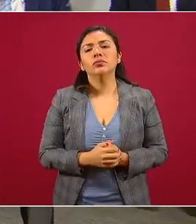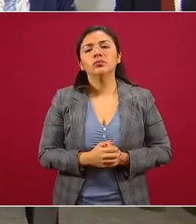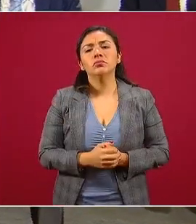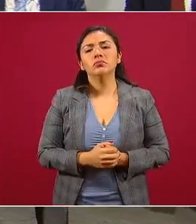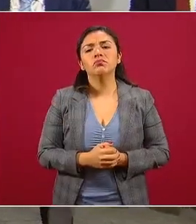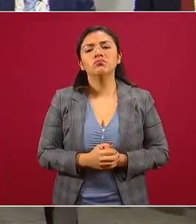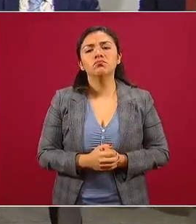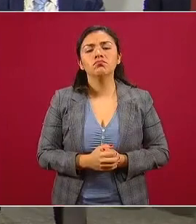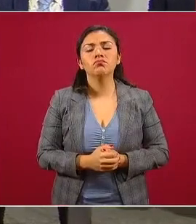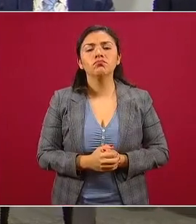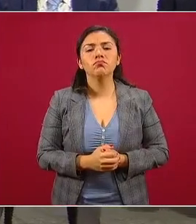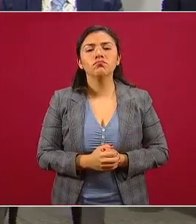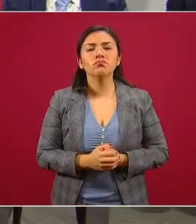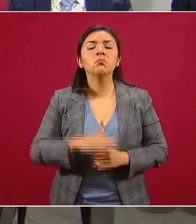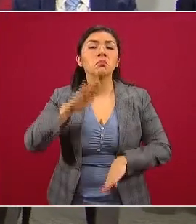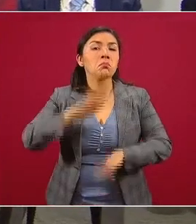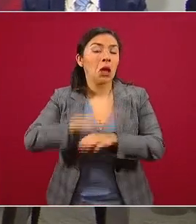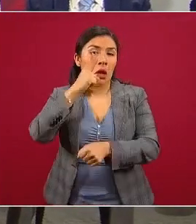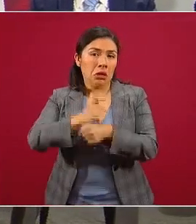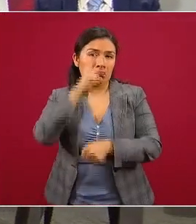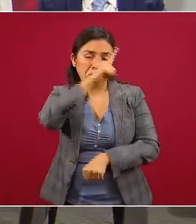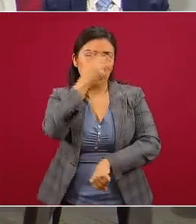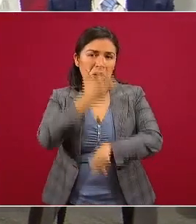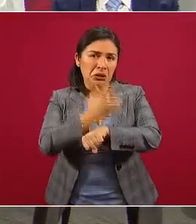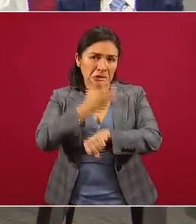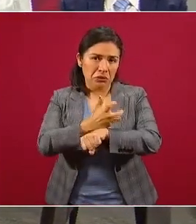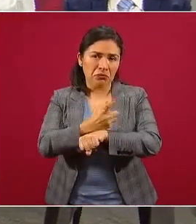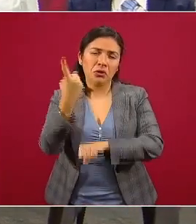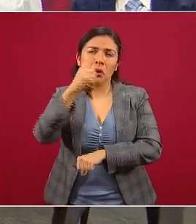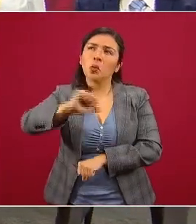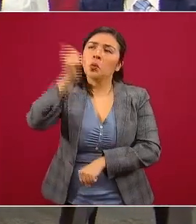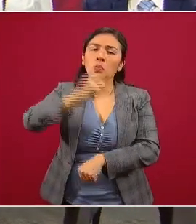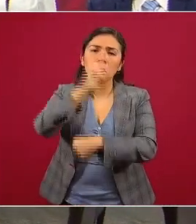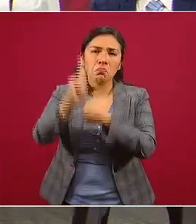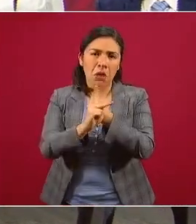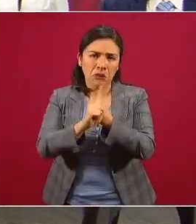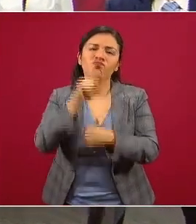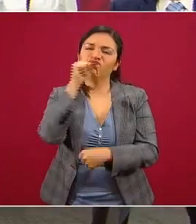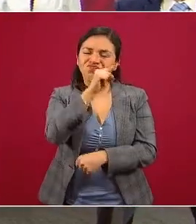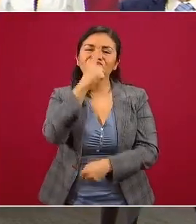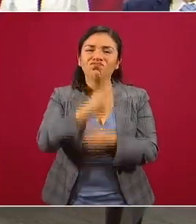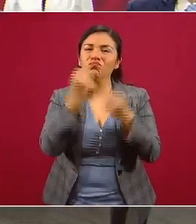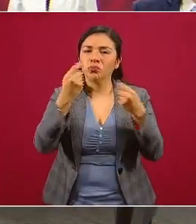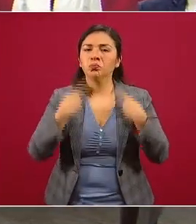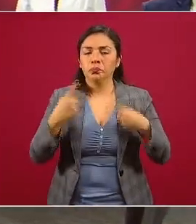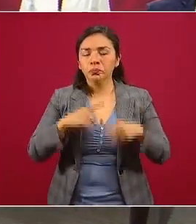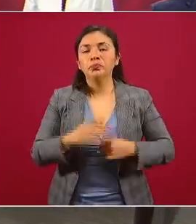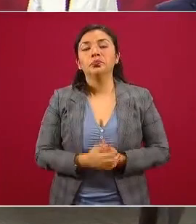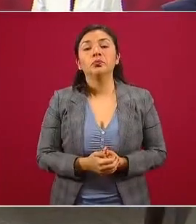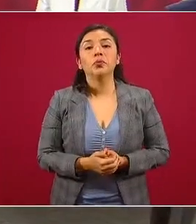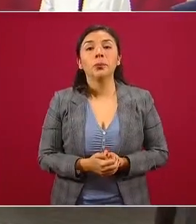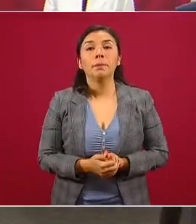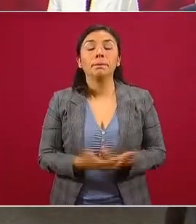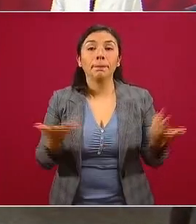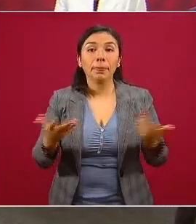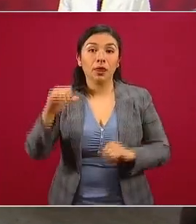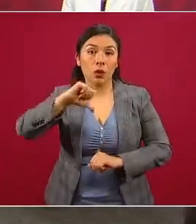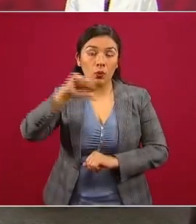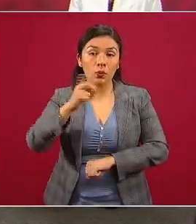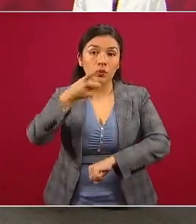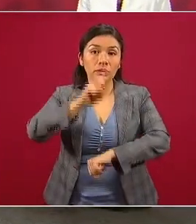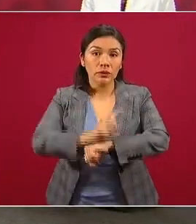más que en otros países. Entonces vamos a dedicar el día de